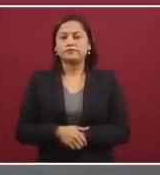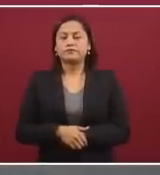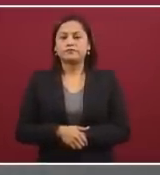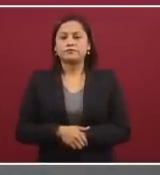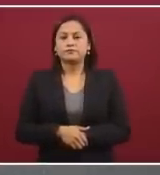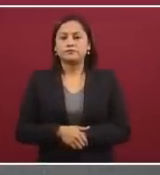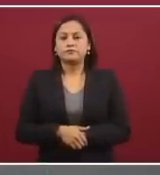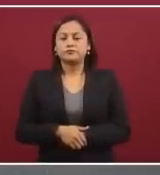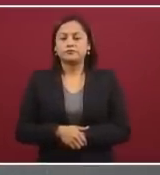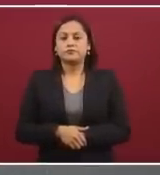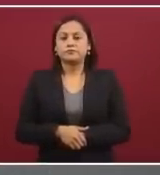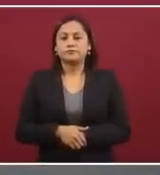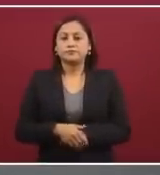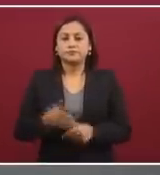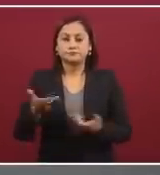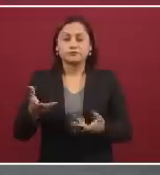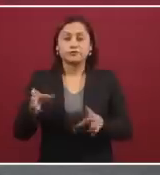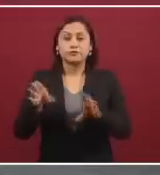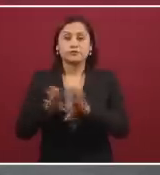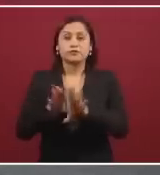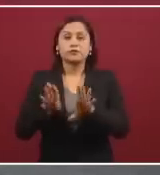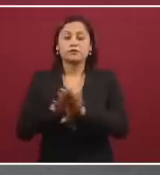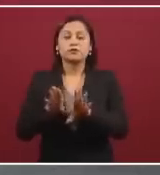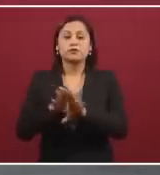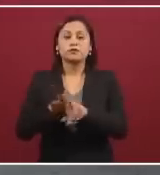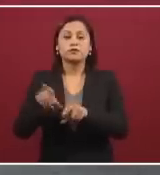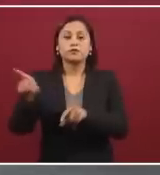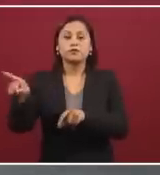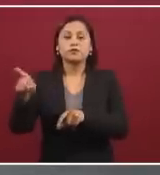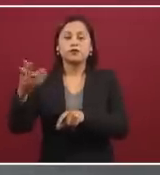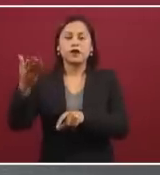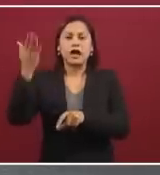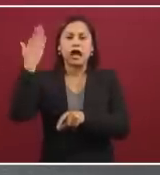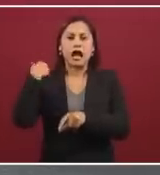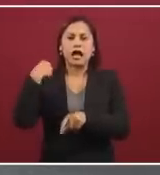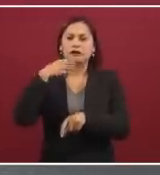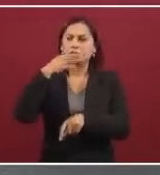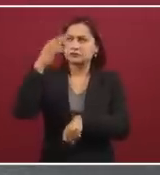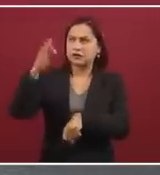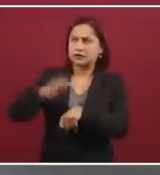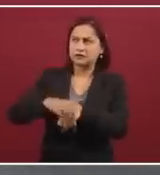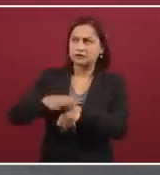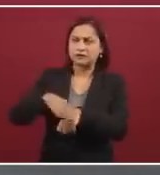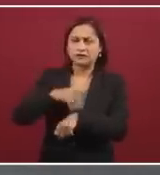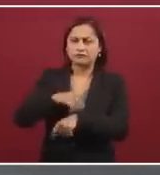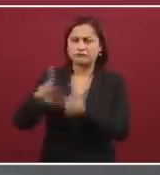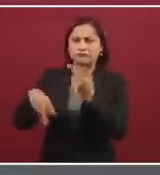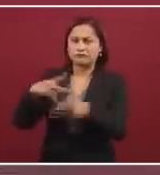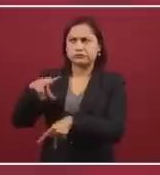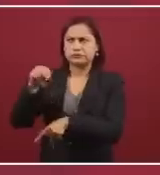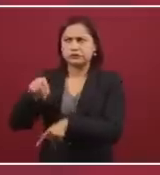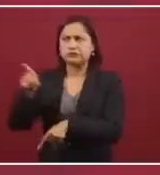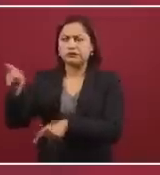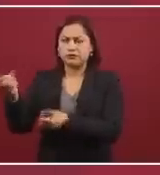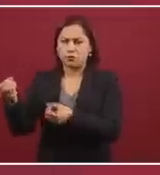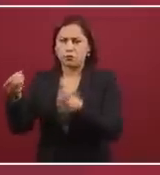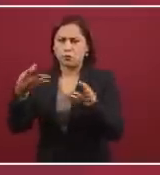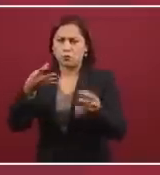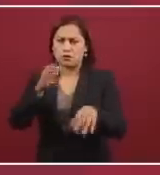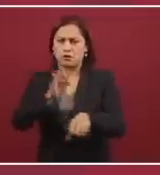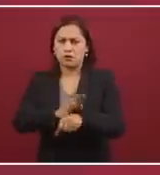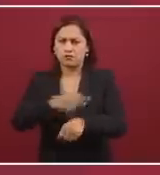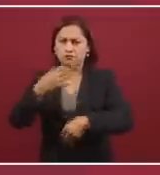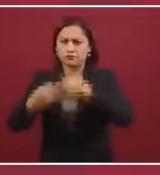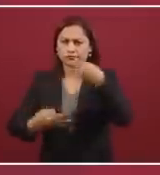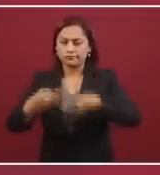un amparo una cosa grave por qué